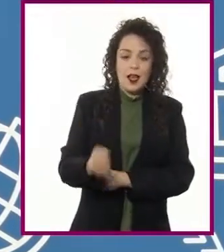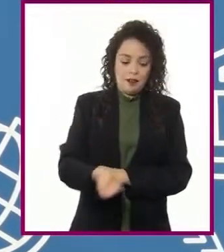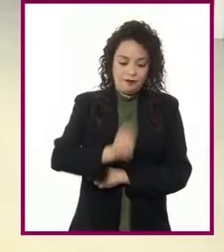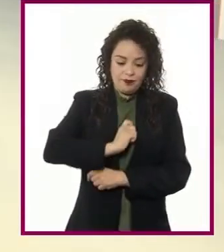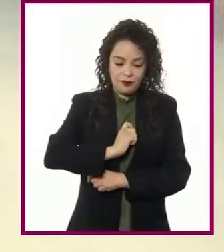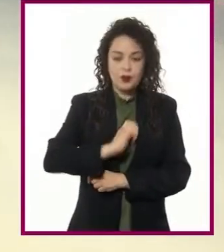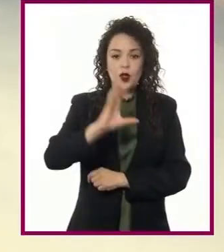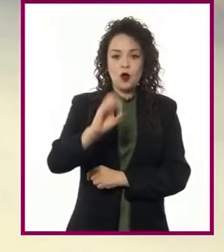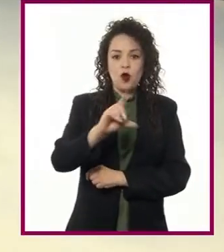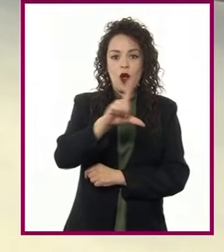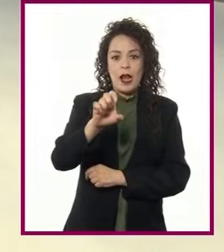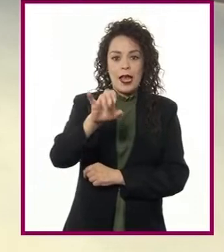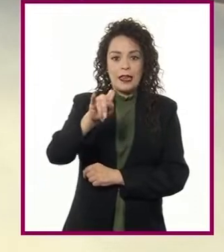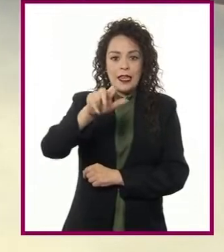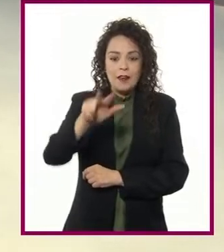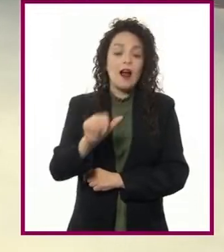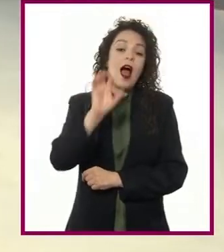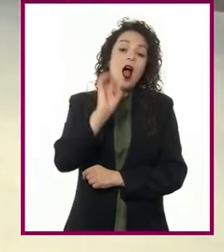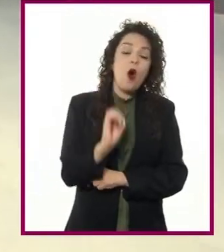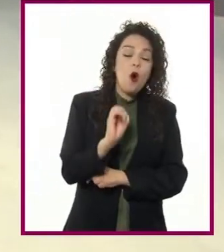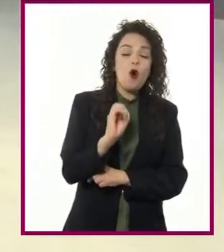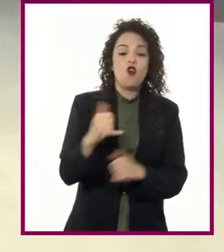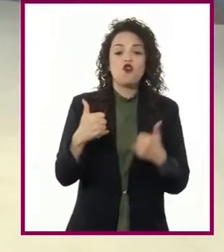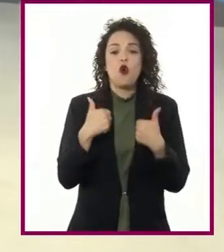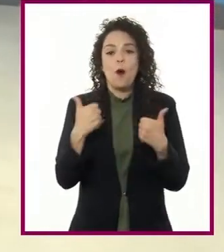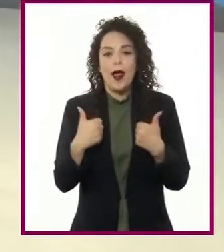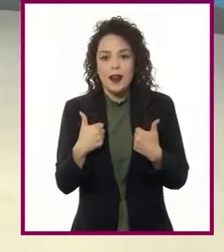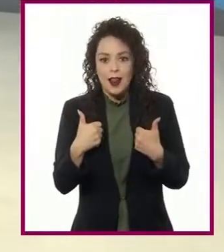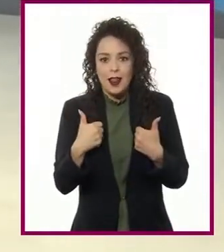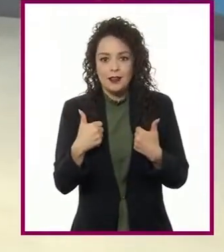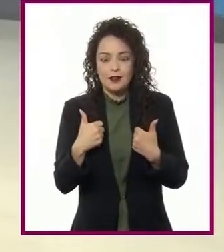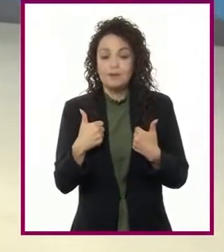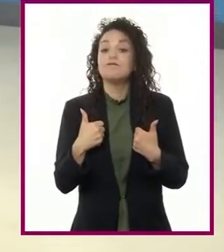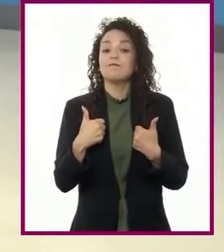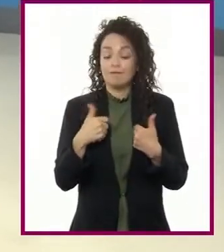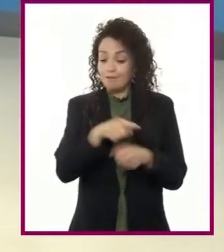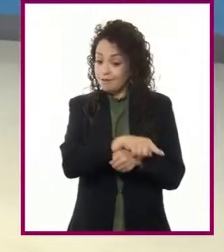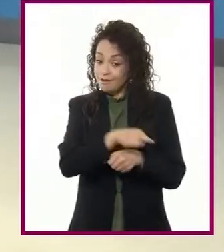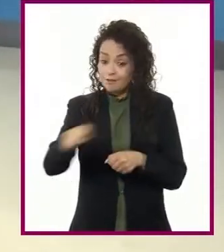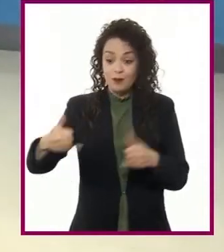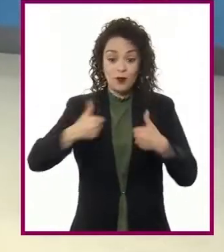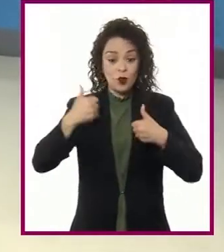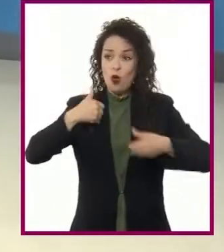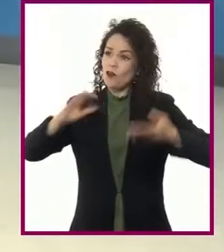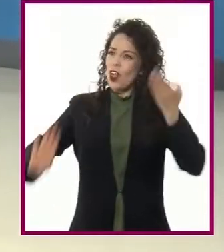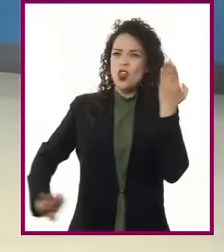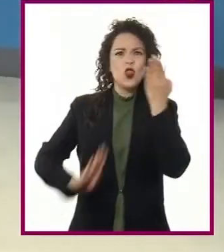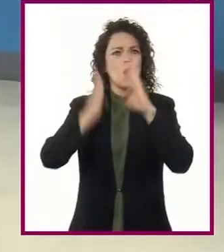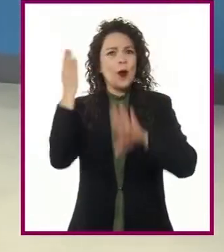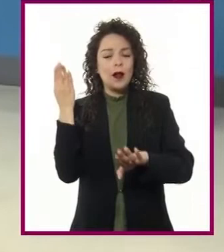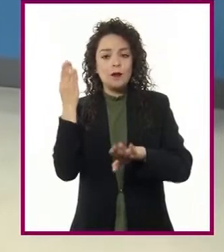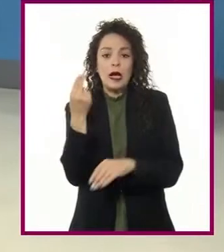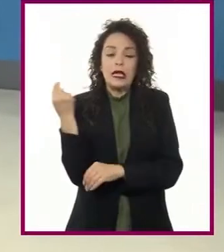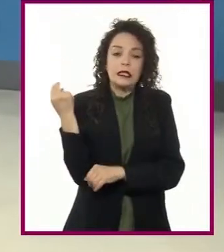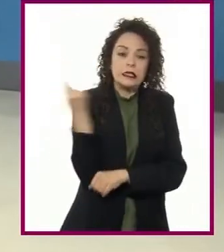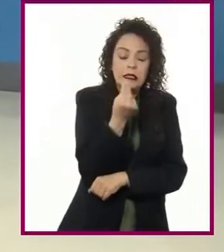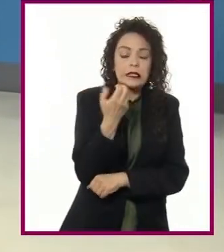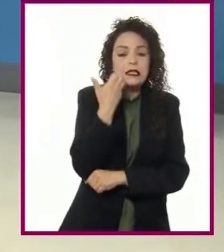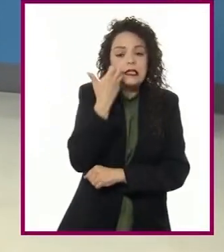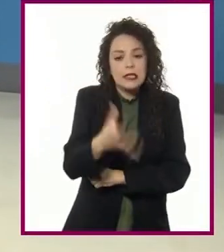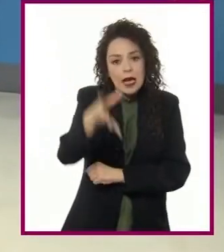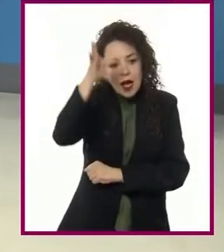juveniles. Las y los jóvenes de todo el mundo comparten la necesidad de aprender, de